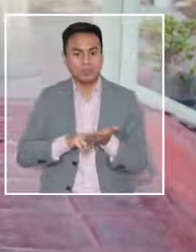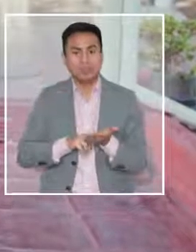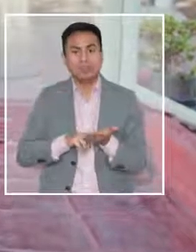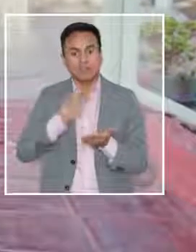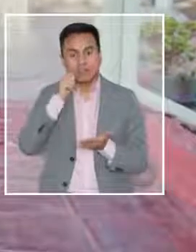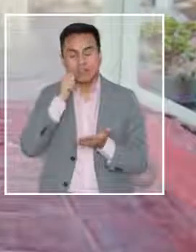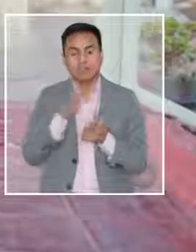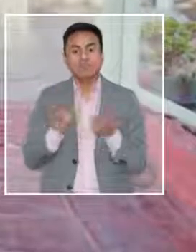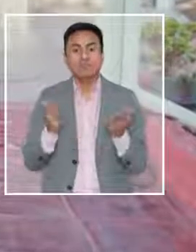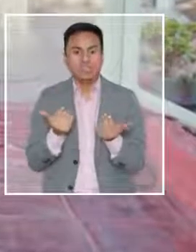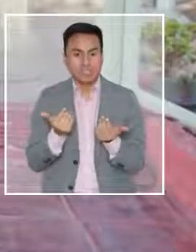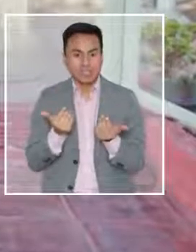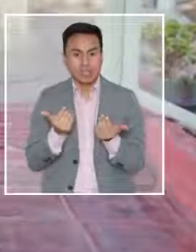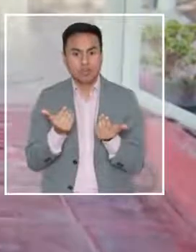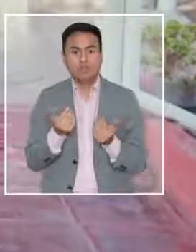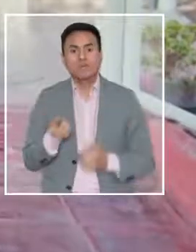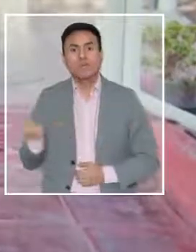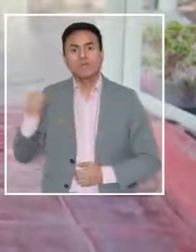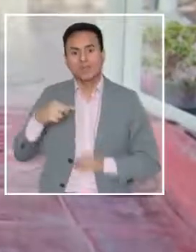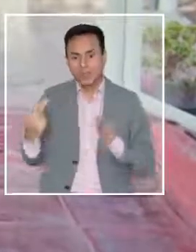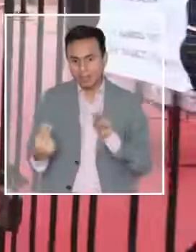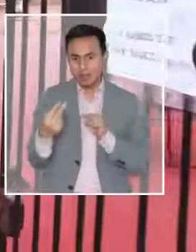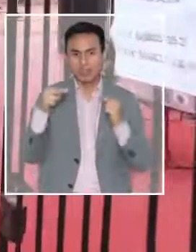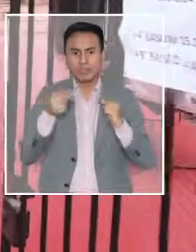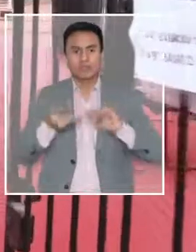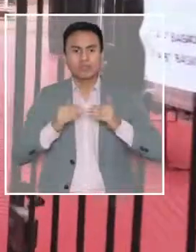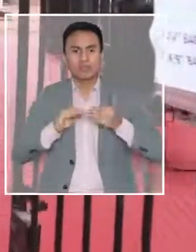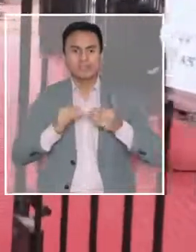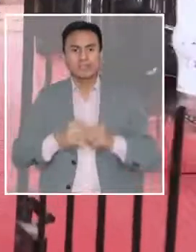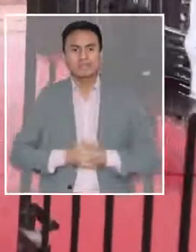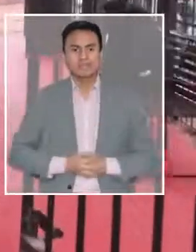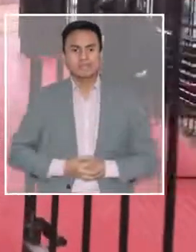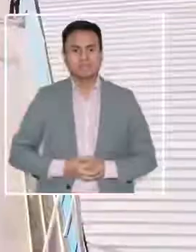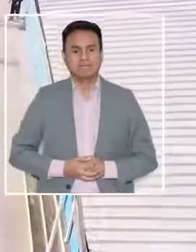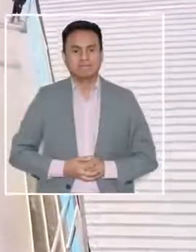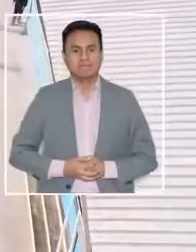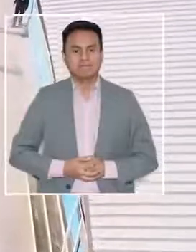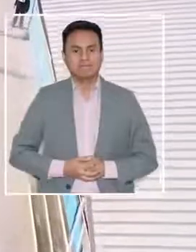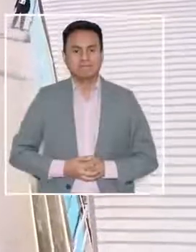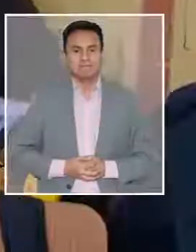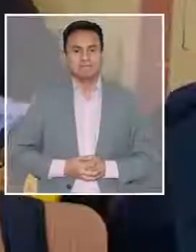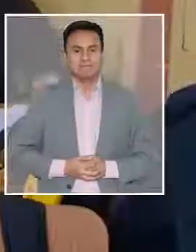niños realmente ha sido súper necesario el volver a encontrarnos como comunidad.